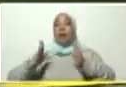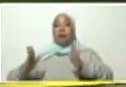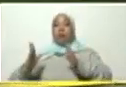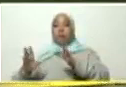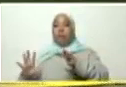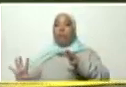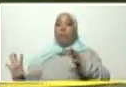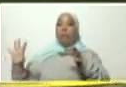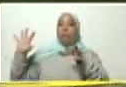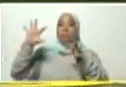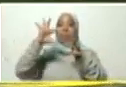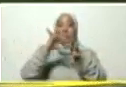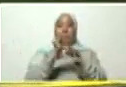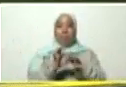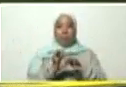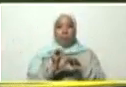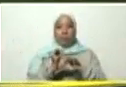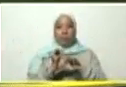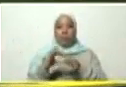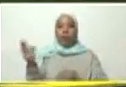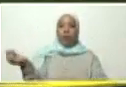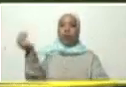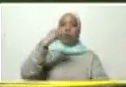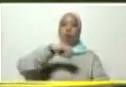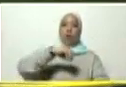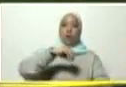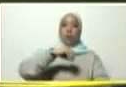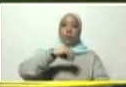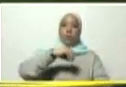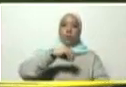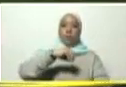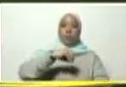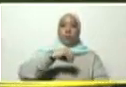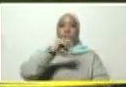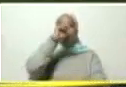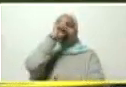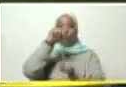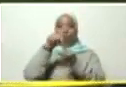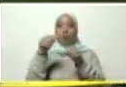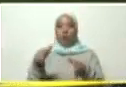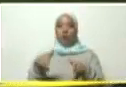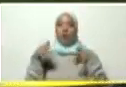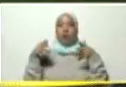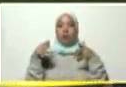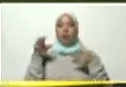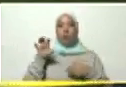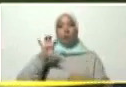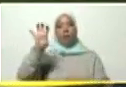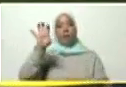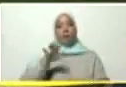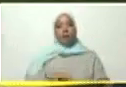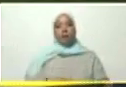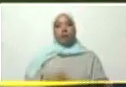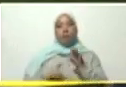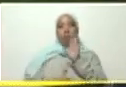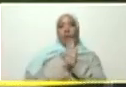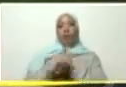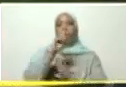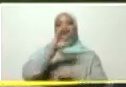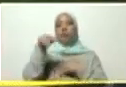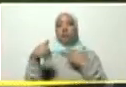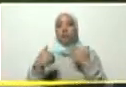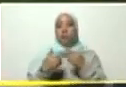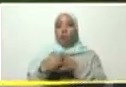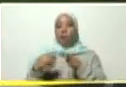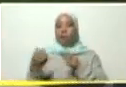uniéndonos sumando para triunfar como país para avanzar en todos